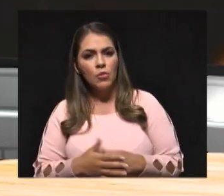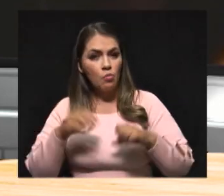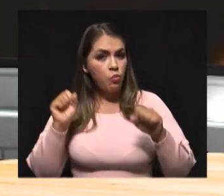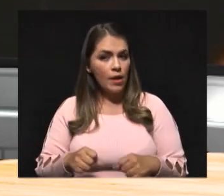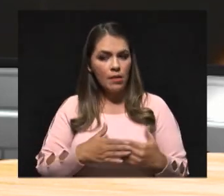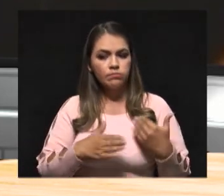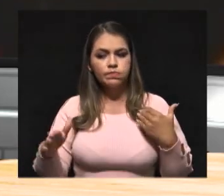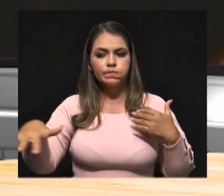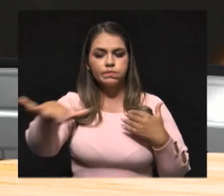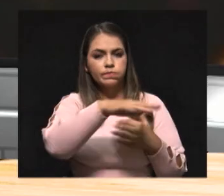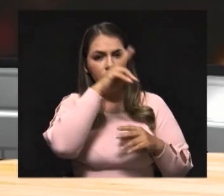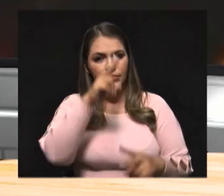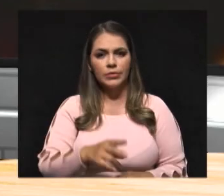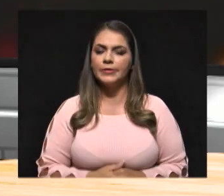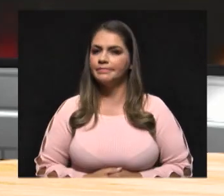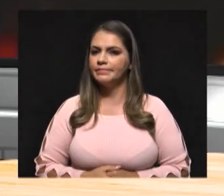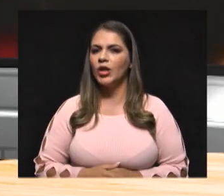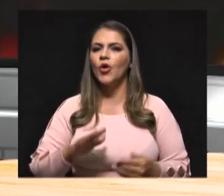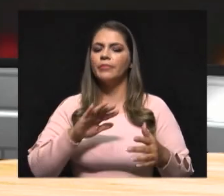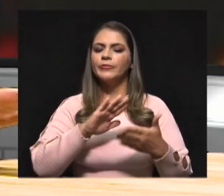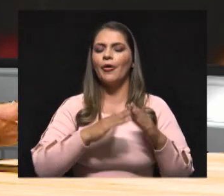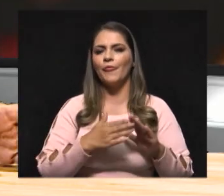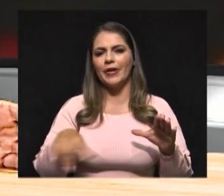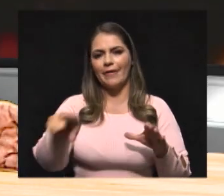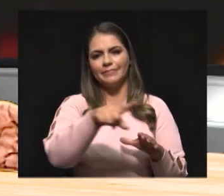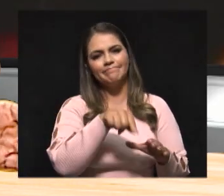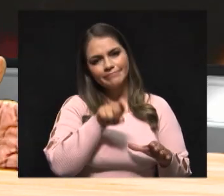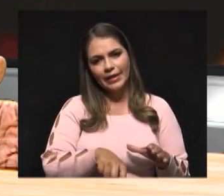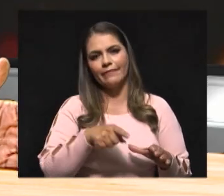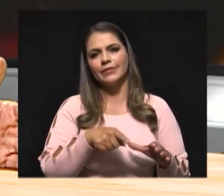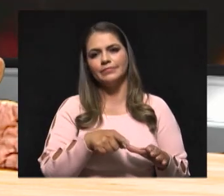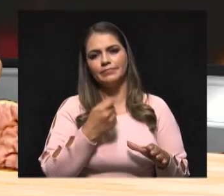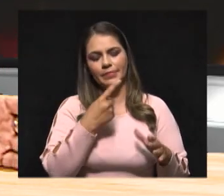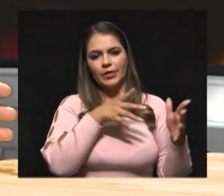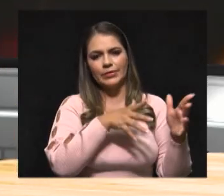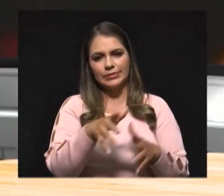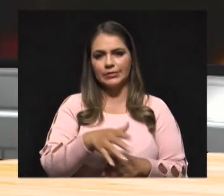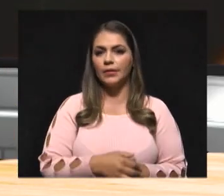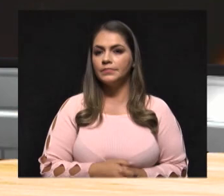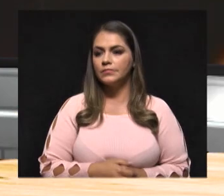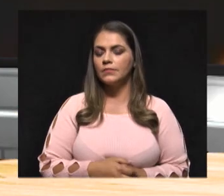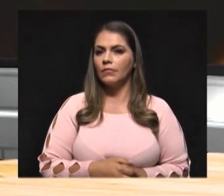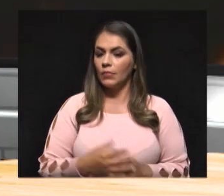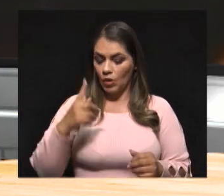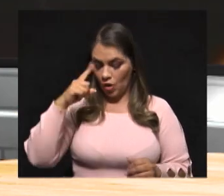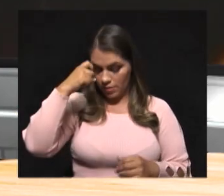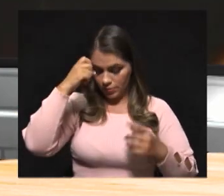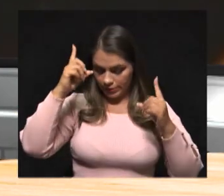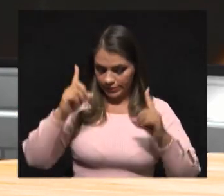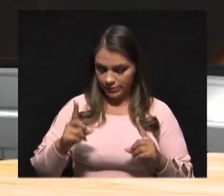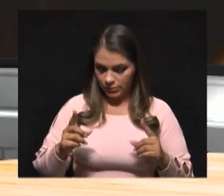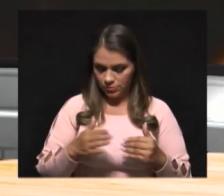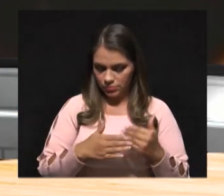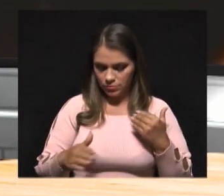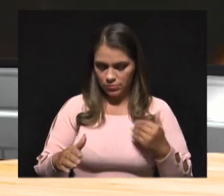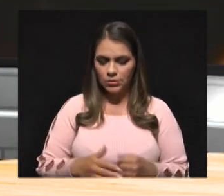y eso lo hacemos cuando tenemos una comunidad educada entonces esas decisiones que toman los gobernantes son muy valiosas cuando